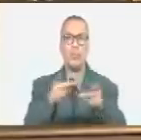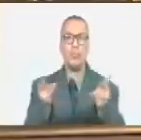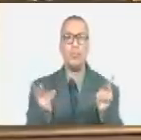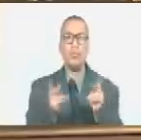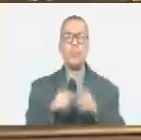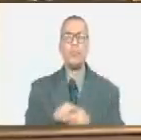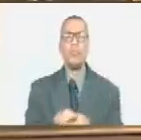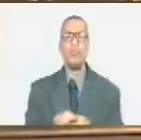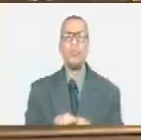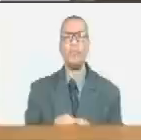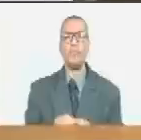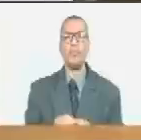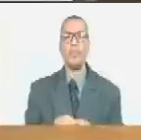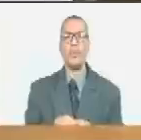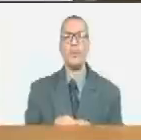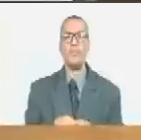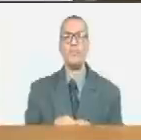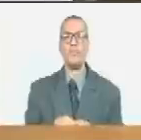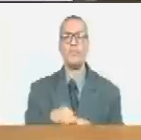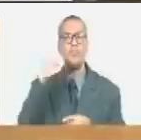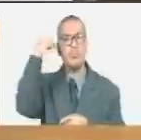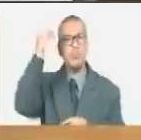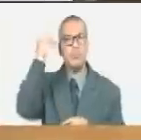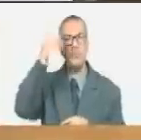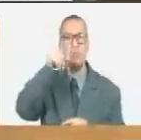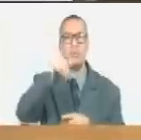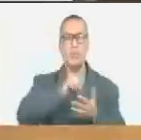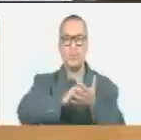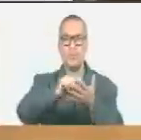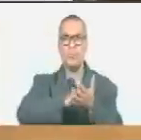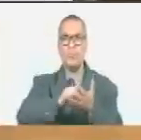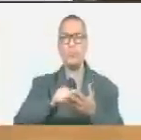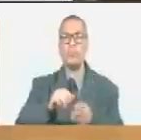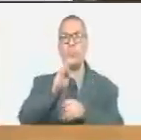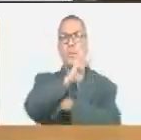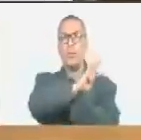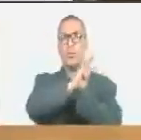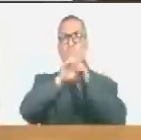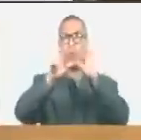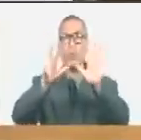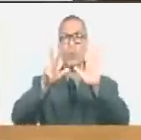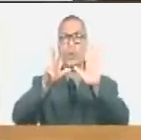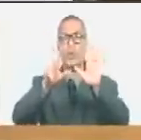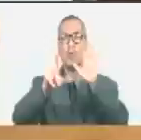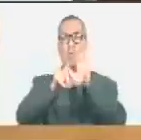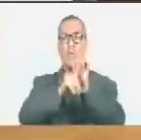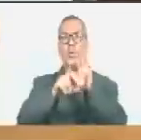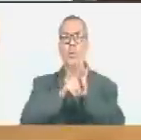Es todo, señor presidente. En consideración, el artículo 48 de la ley.